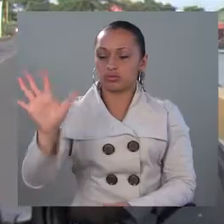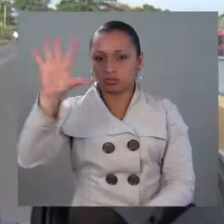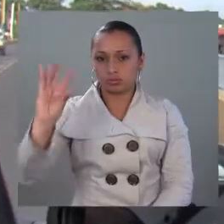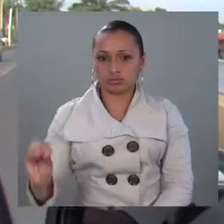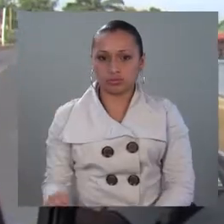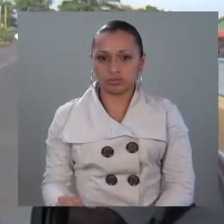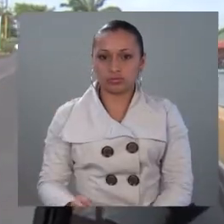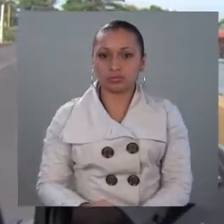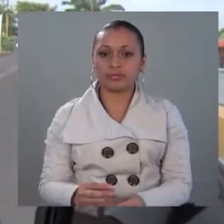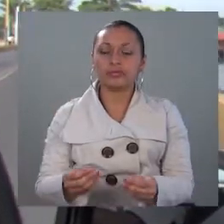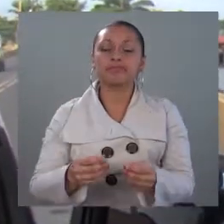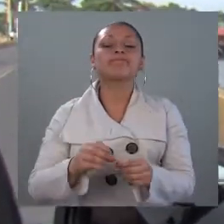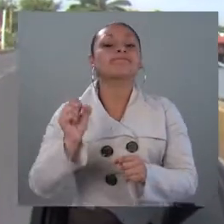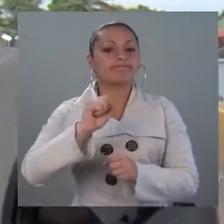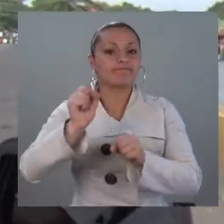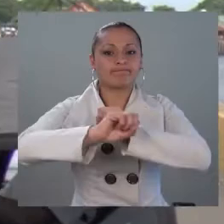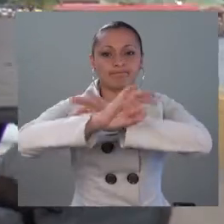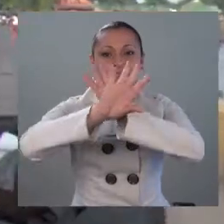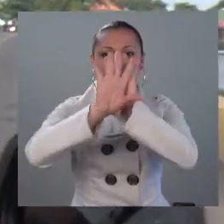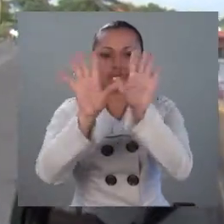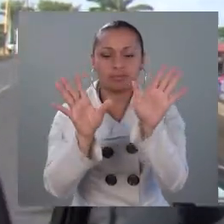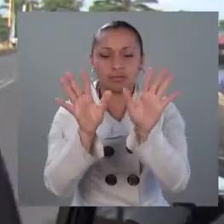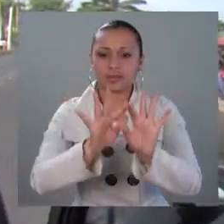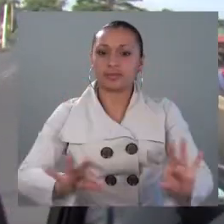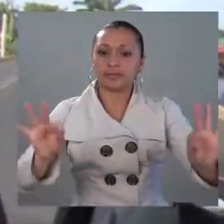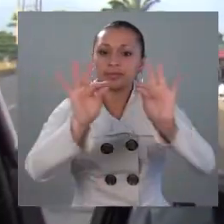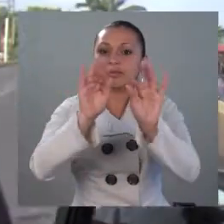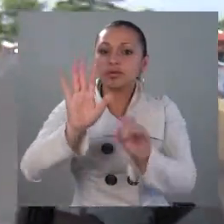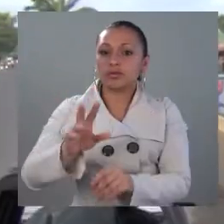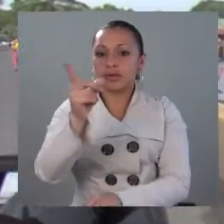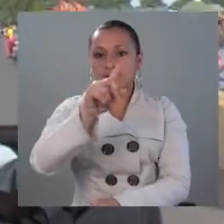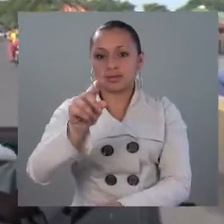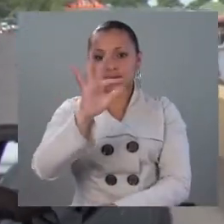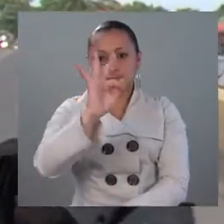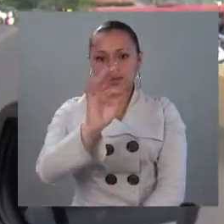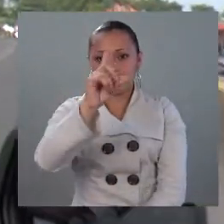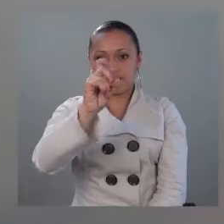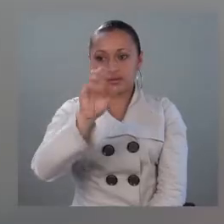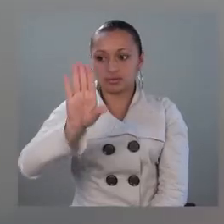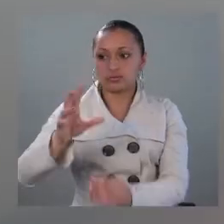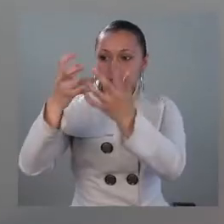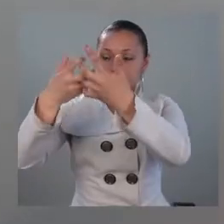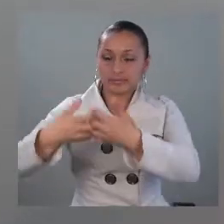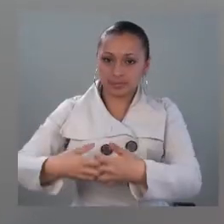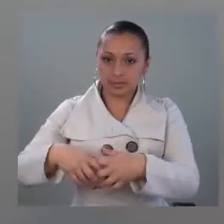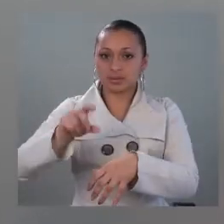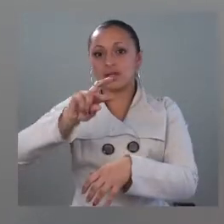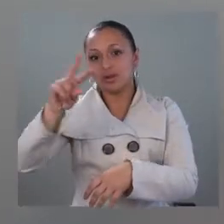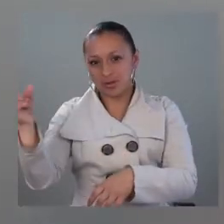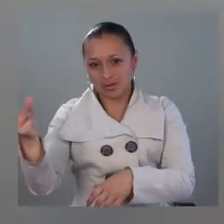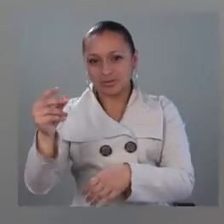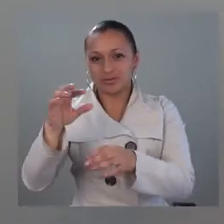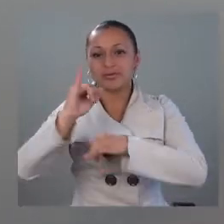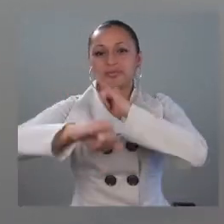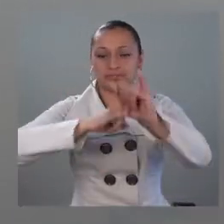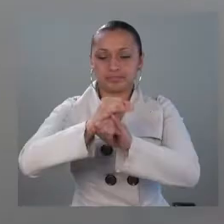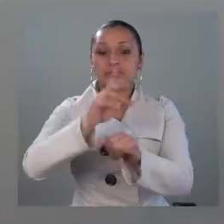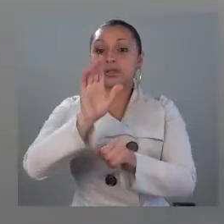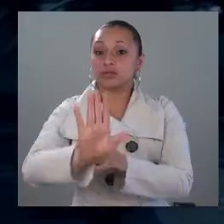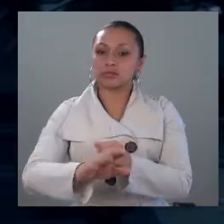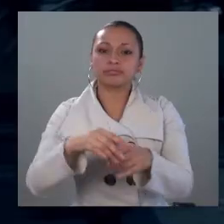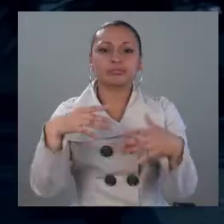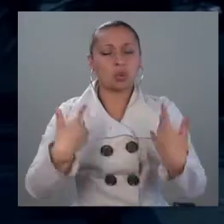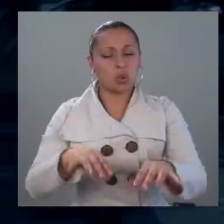costa pacífica nariñense. Por supuesto, y la compañía STX, también TEU Internacional, es